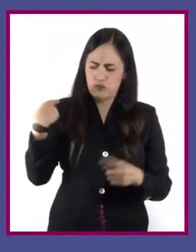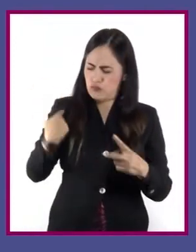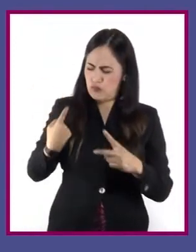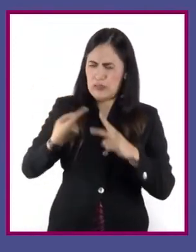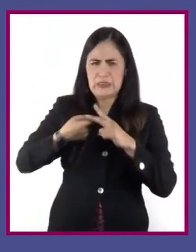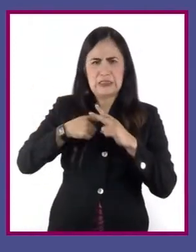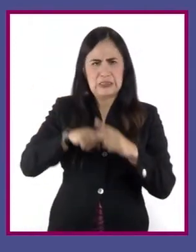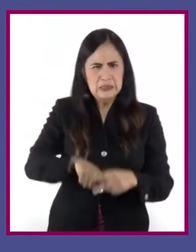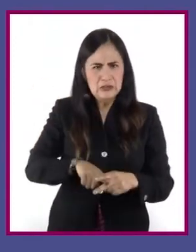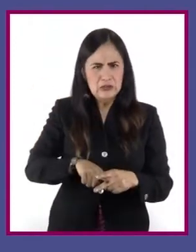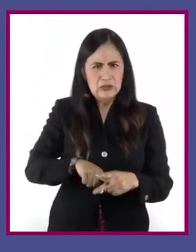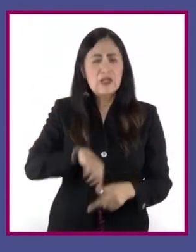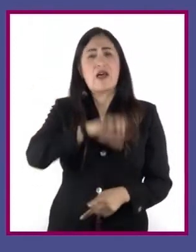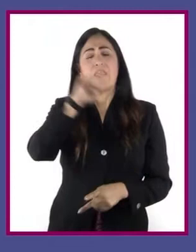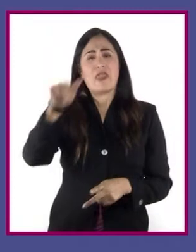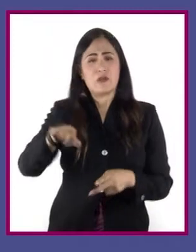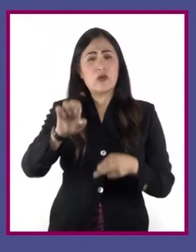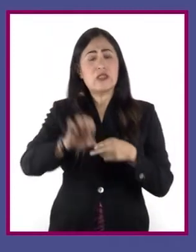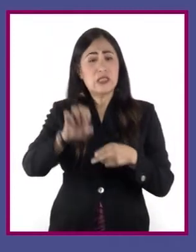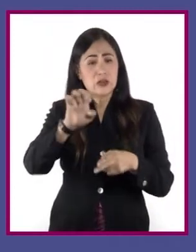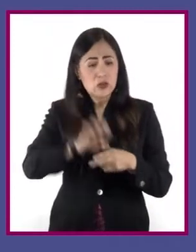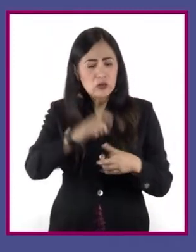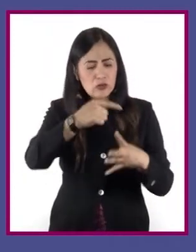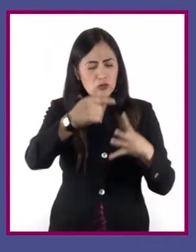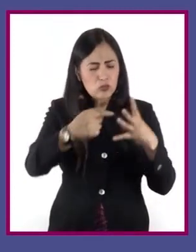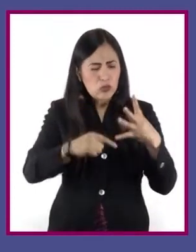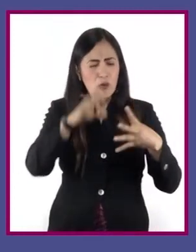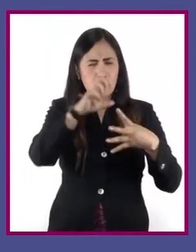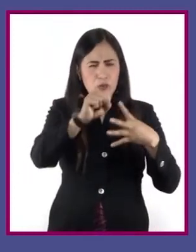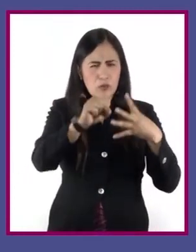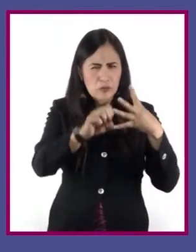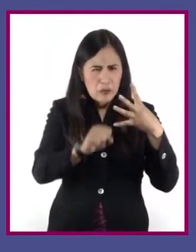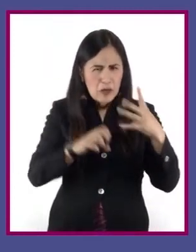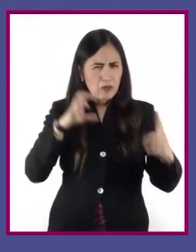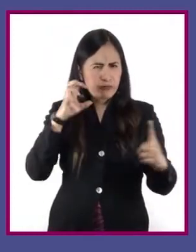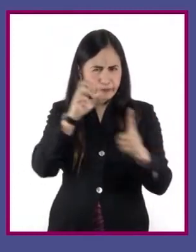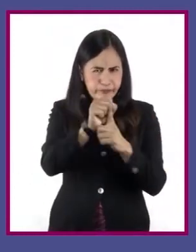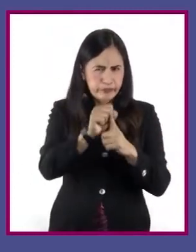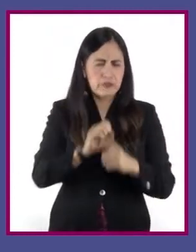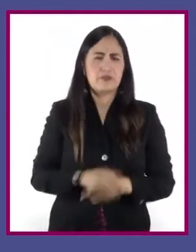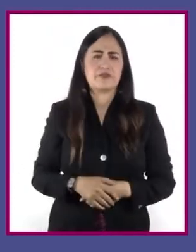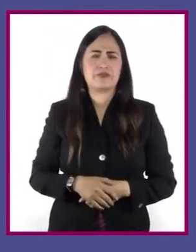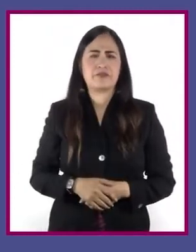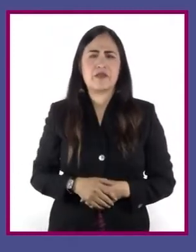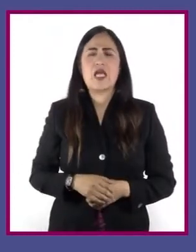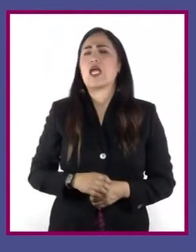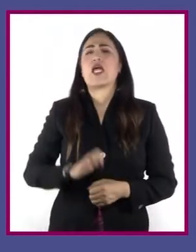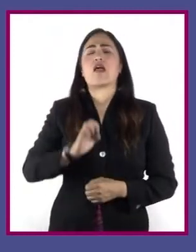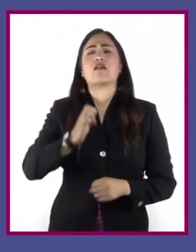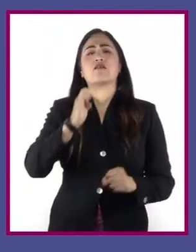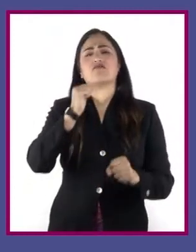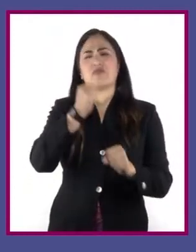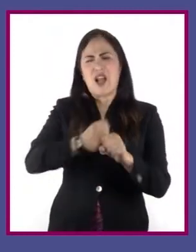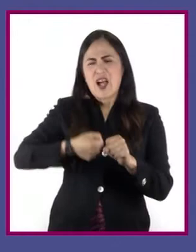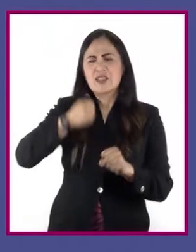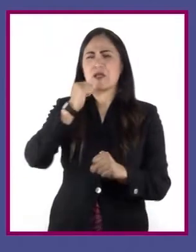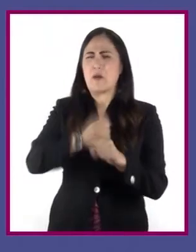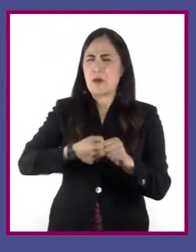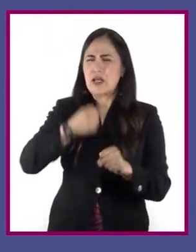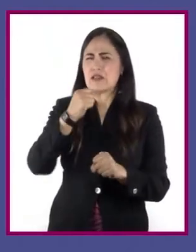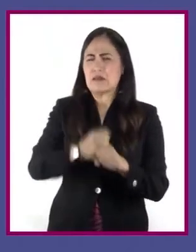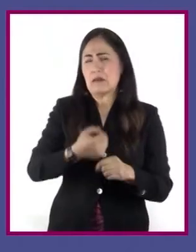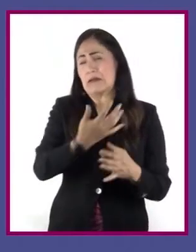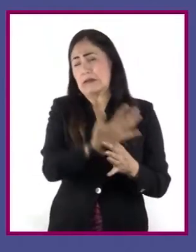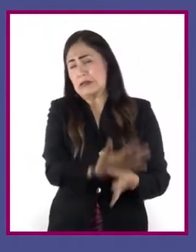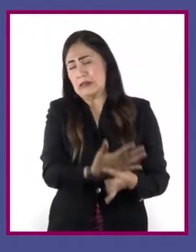y entonces lo que hace para lograrlo es, en lo referente al entrenamiento dice y lo